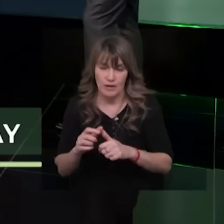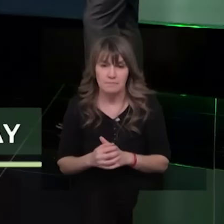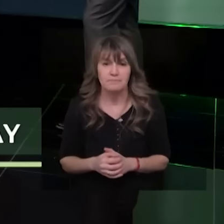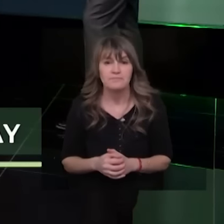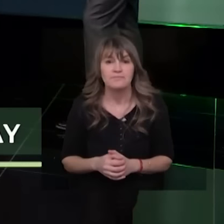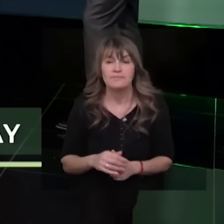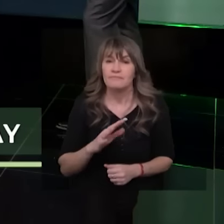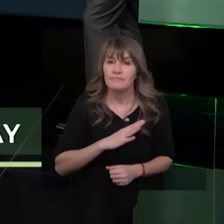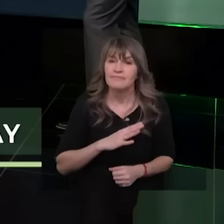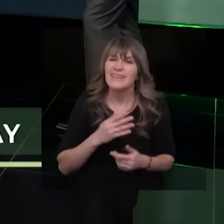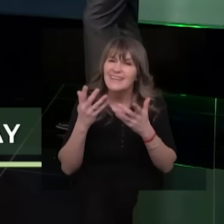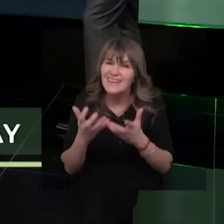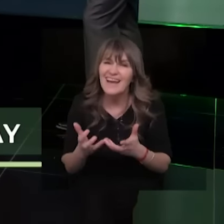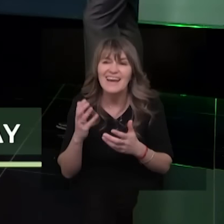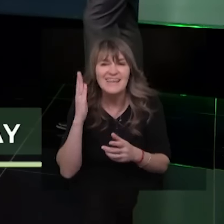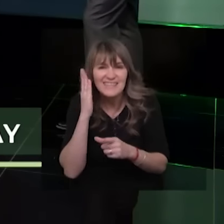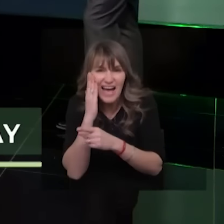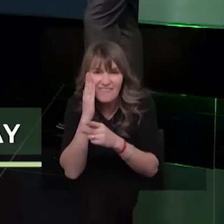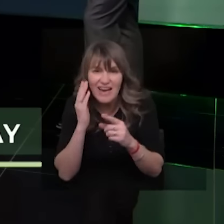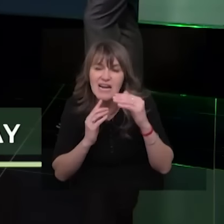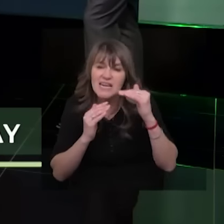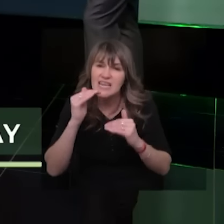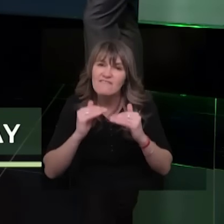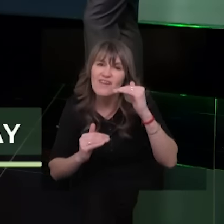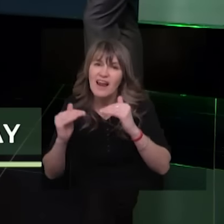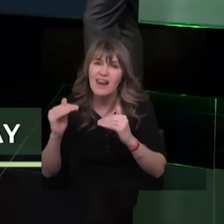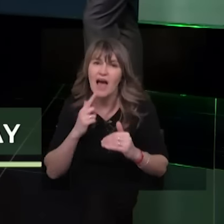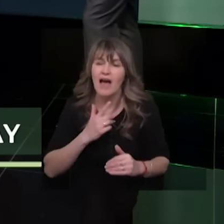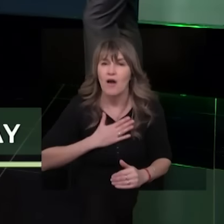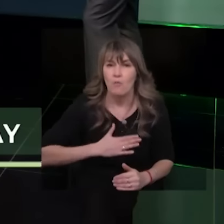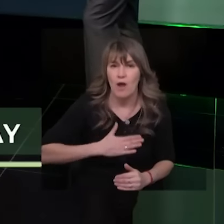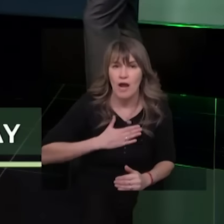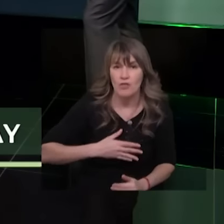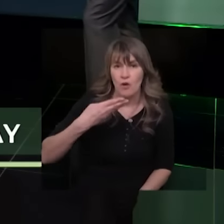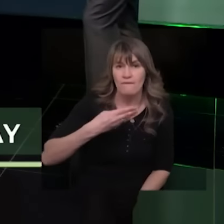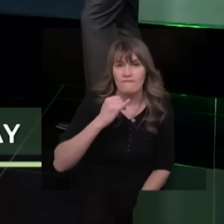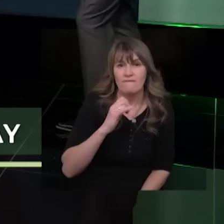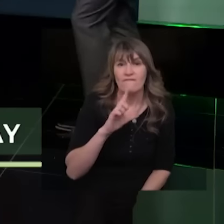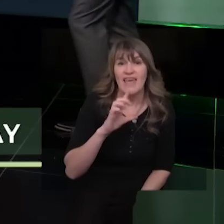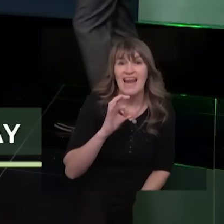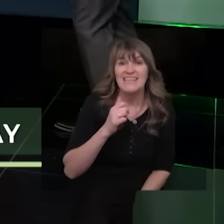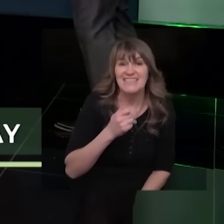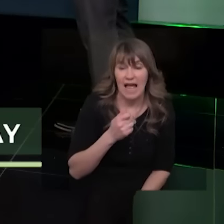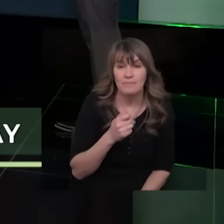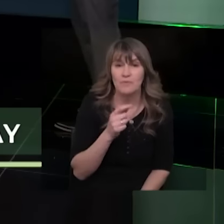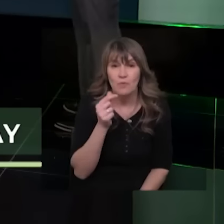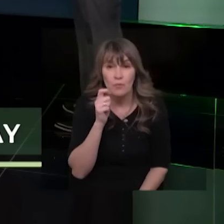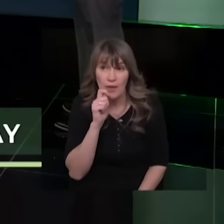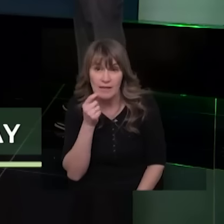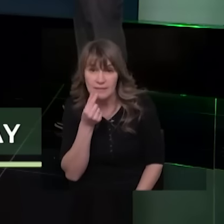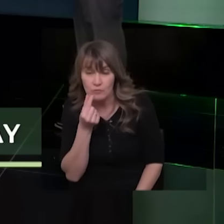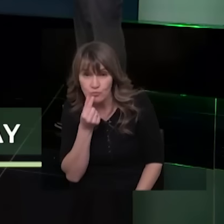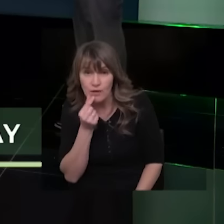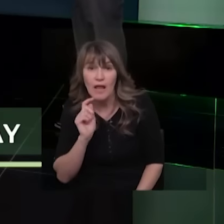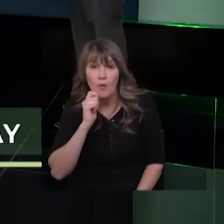lugar quisimos conocer los niveles de acuerdo con que vielsa sea director técnico de la selección acá vemos que hay dos barras la